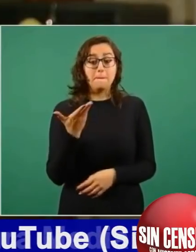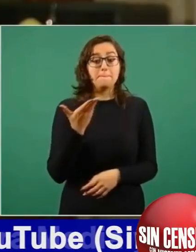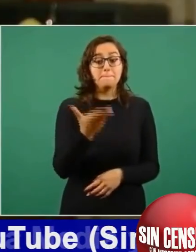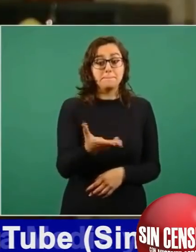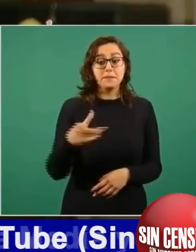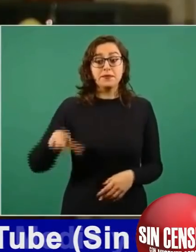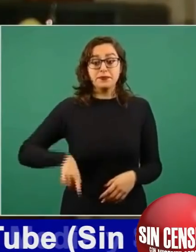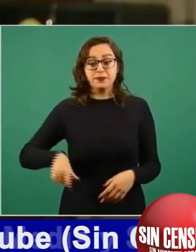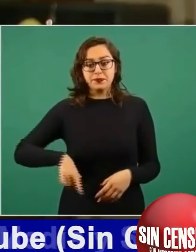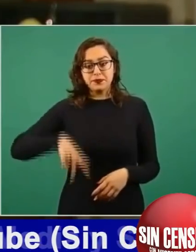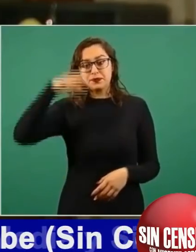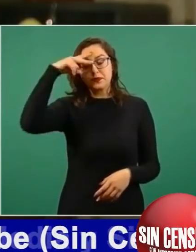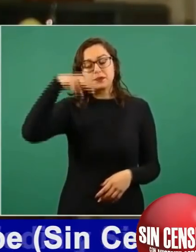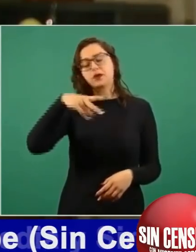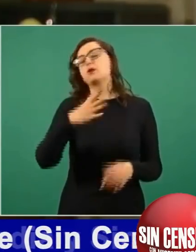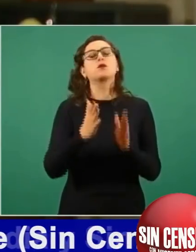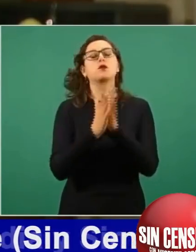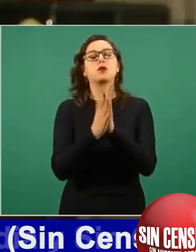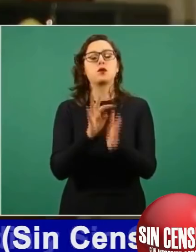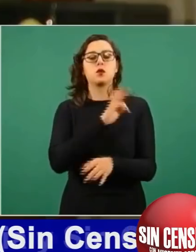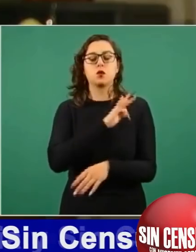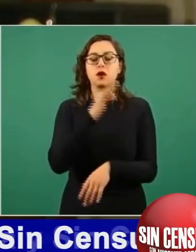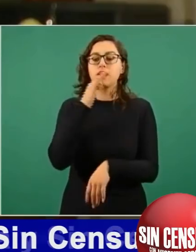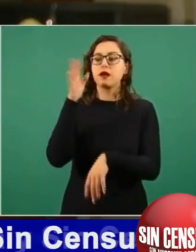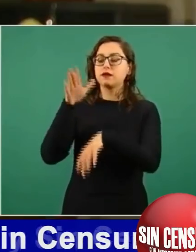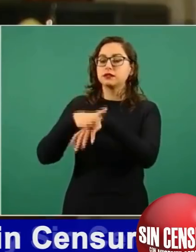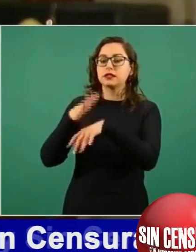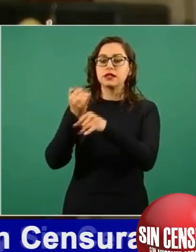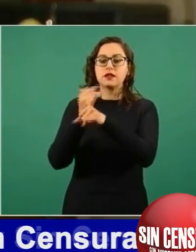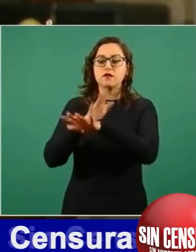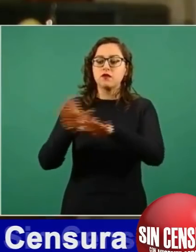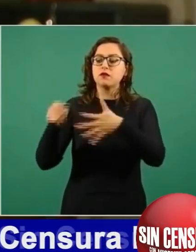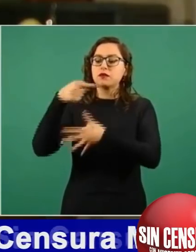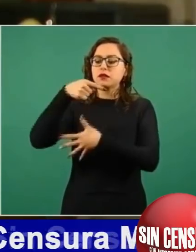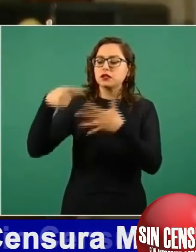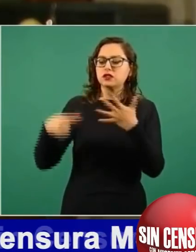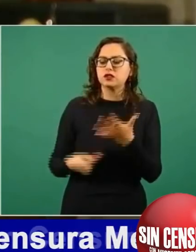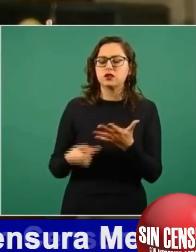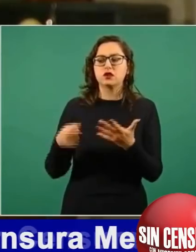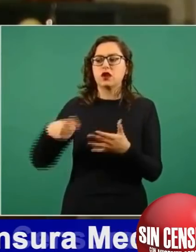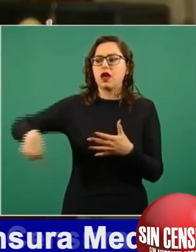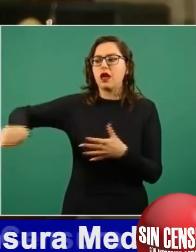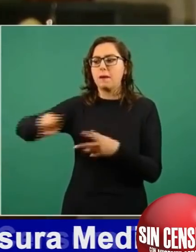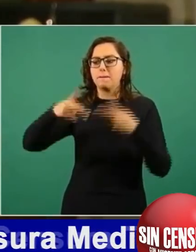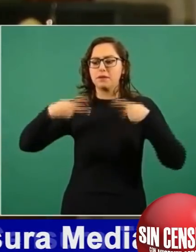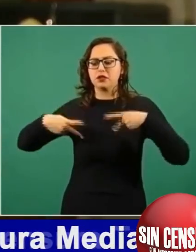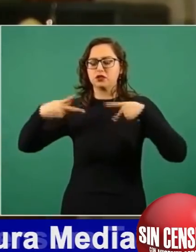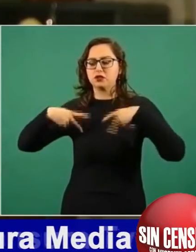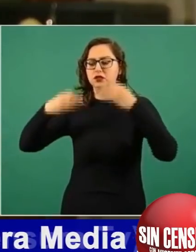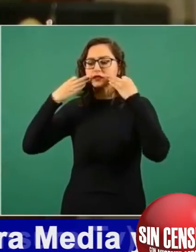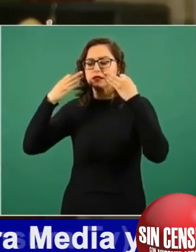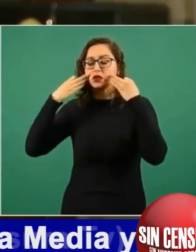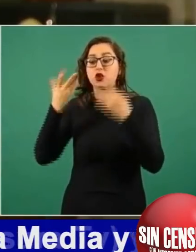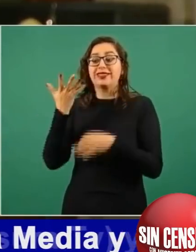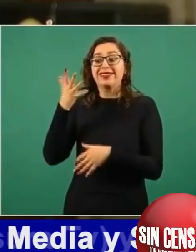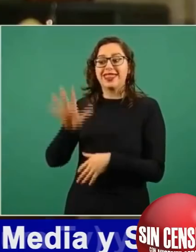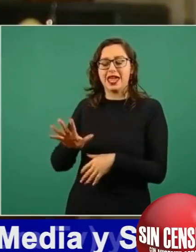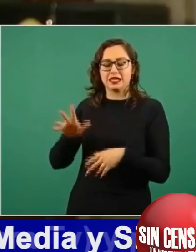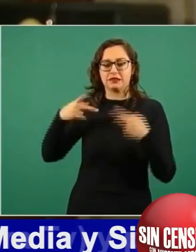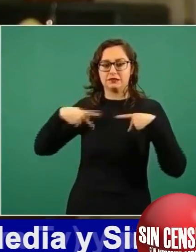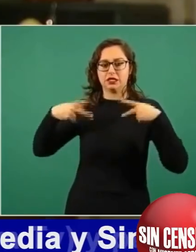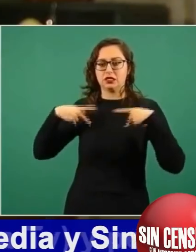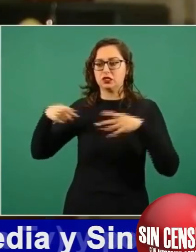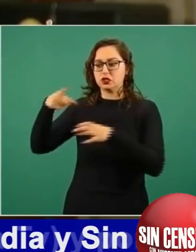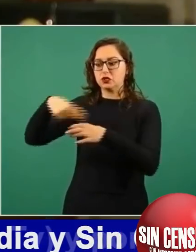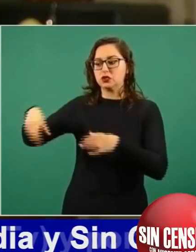que informe cuáles son las medidas cautelares que se están aplicando a estos testigos. Son 10 testigos, de los